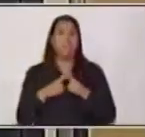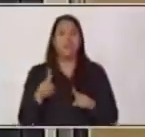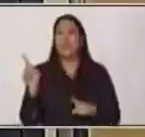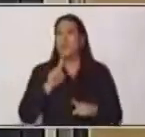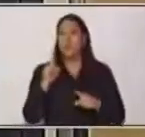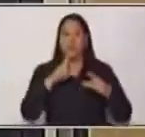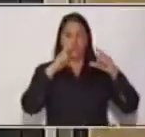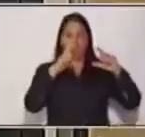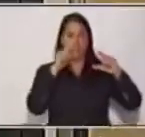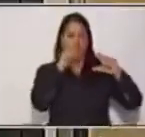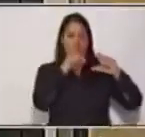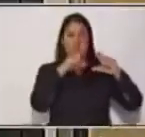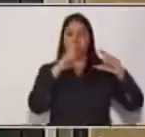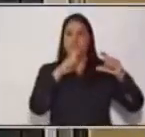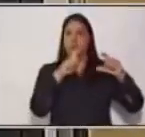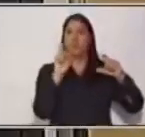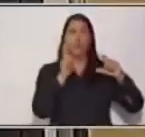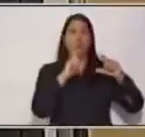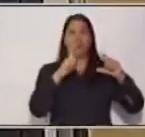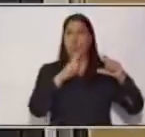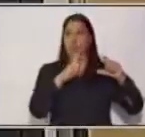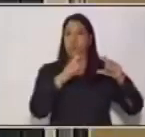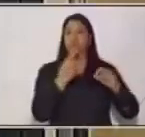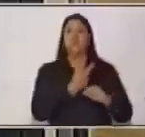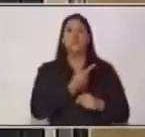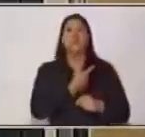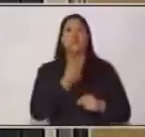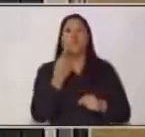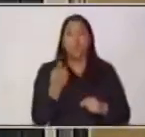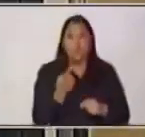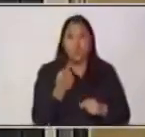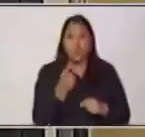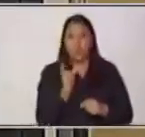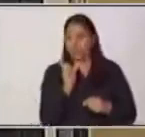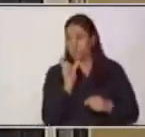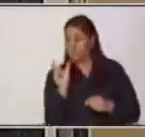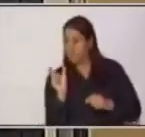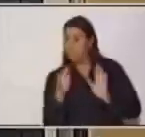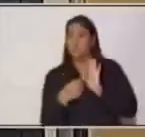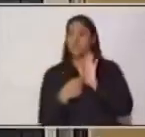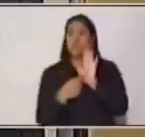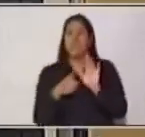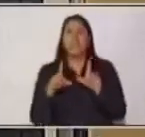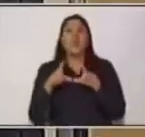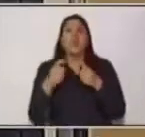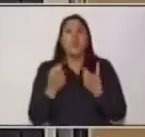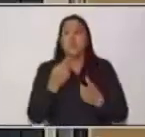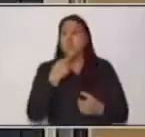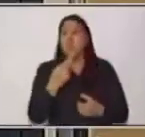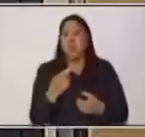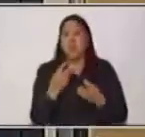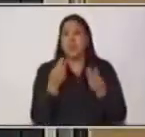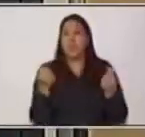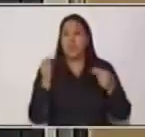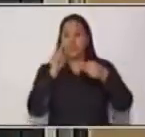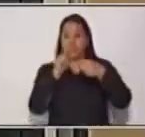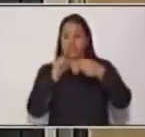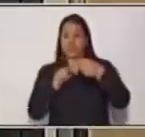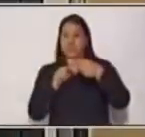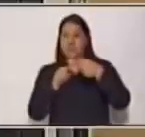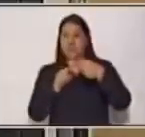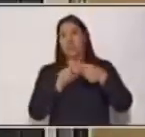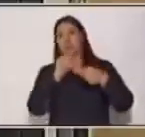está dentro de los paréntesis, sino que solamente vamos a expresar cómo resultaría esa división como una